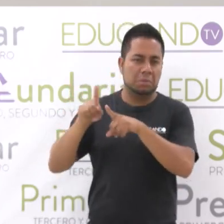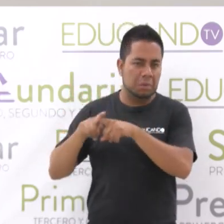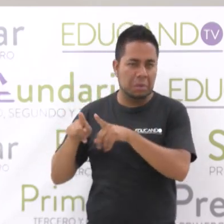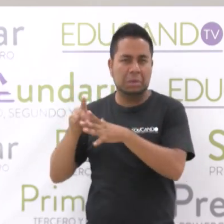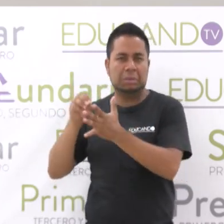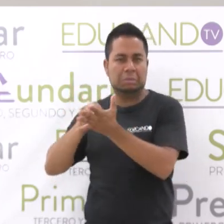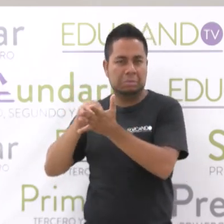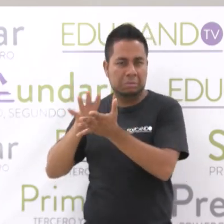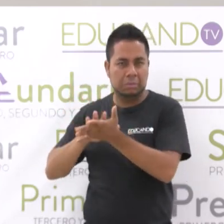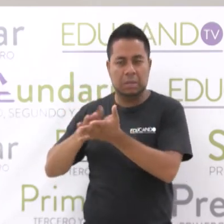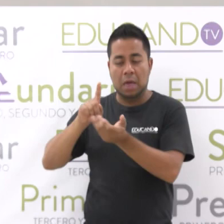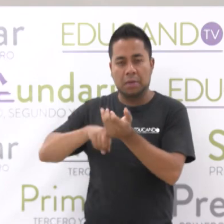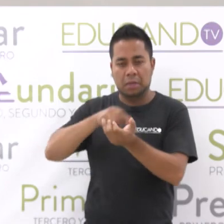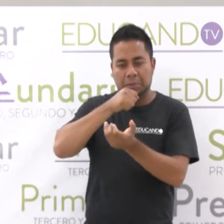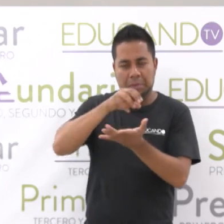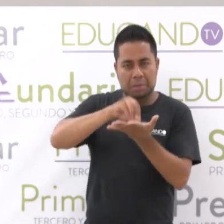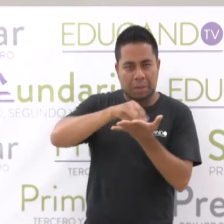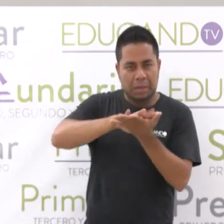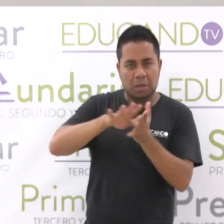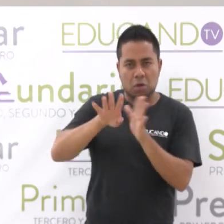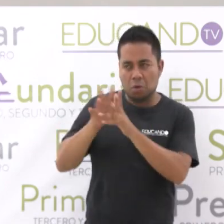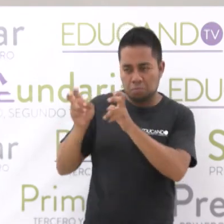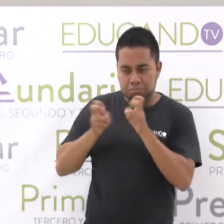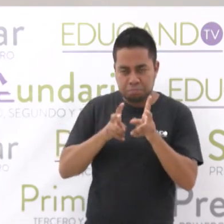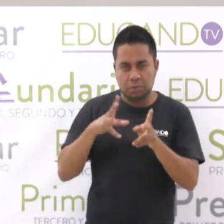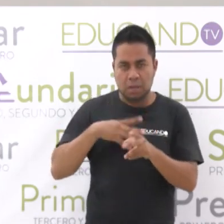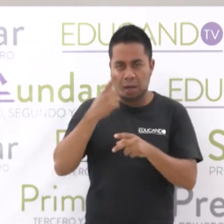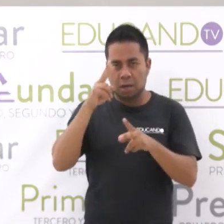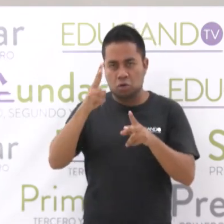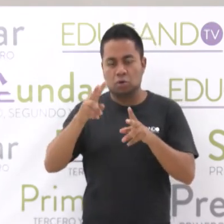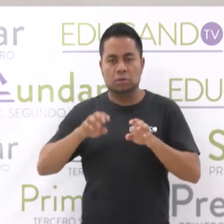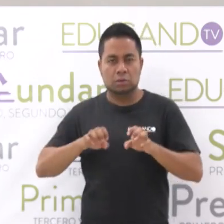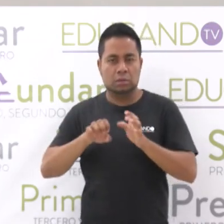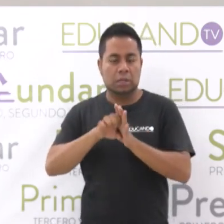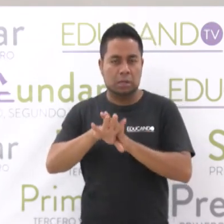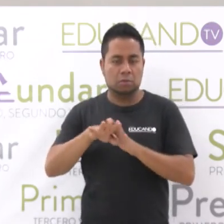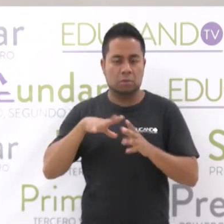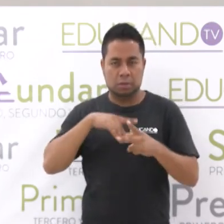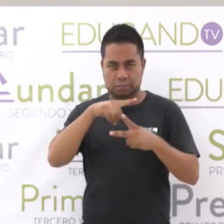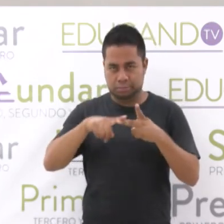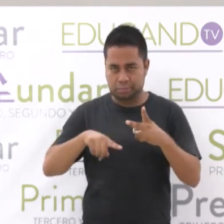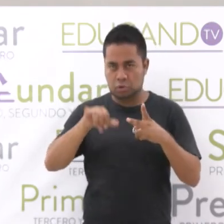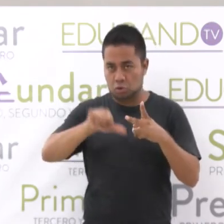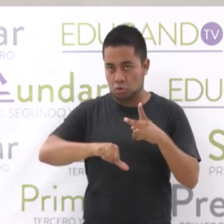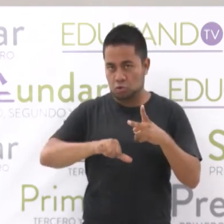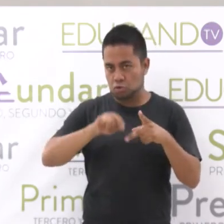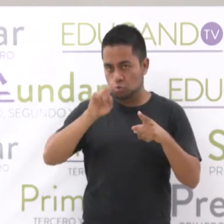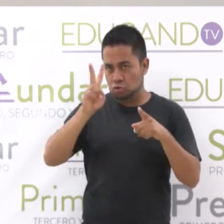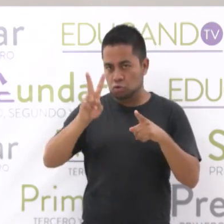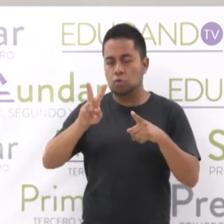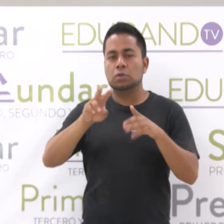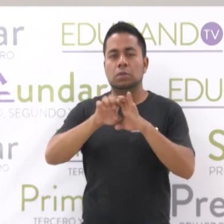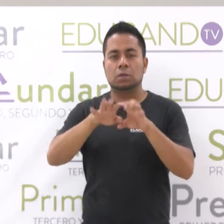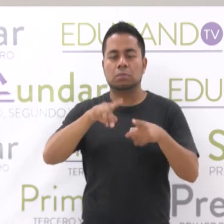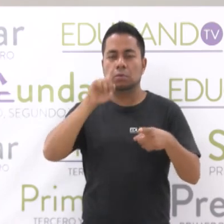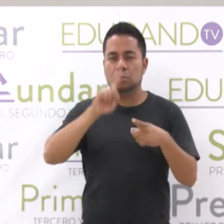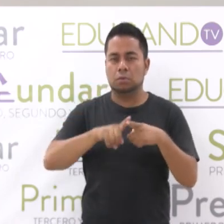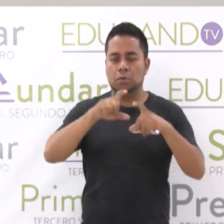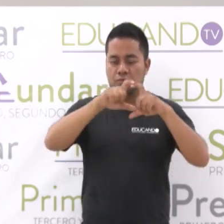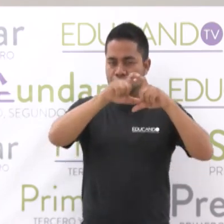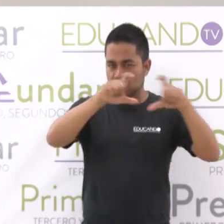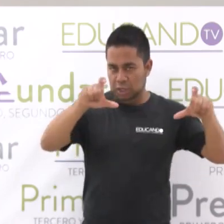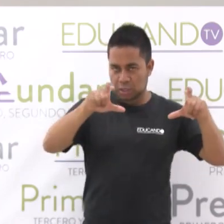un reportaje. Y vimos entonces dos ejemplos, dos grandes ejemplos hoy. Uno eran las